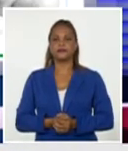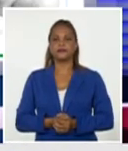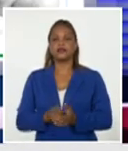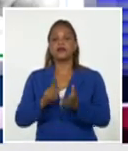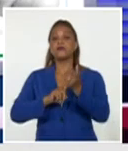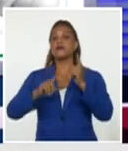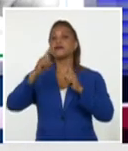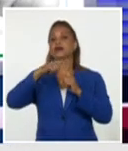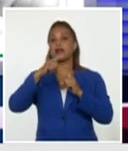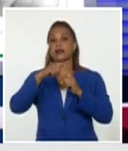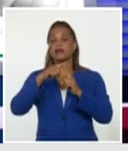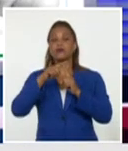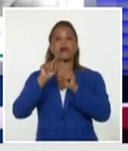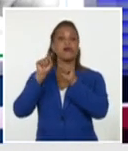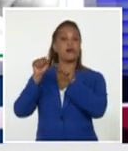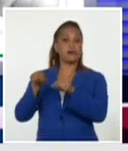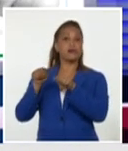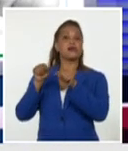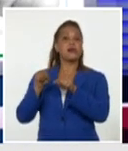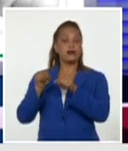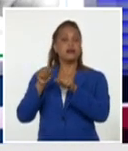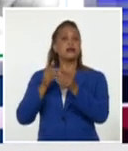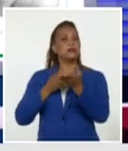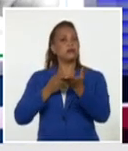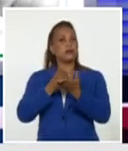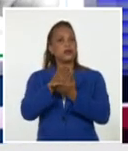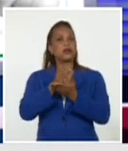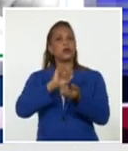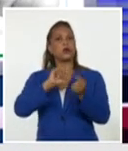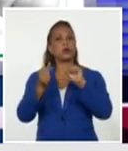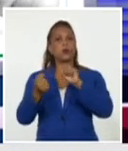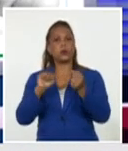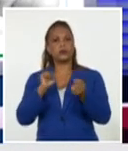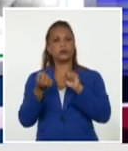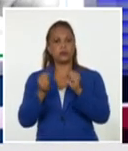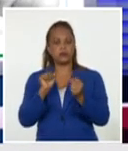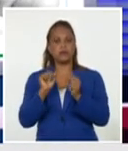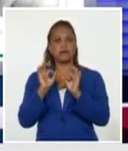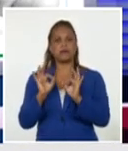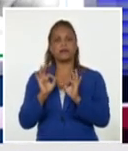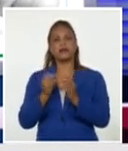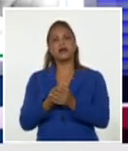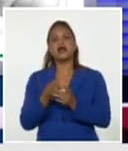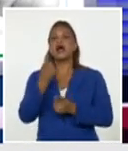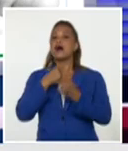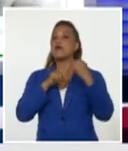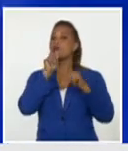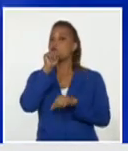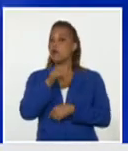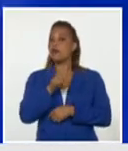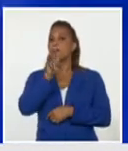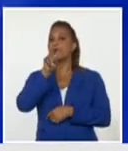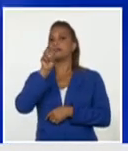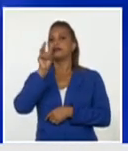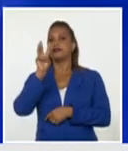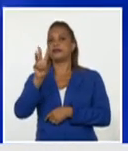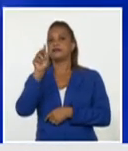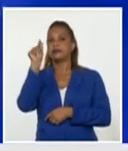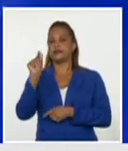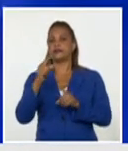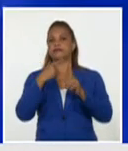sigue siendo un referente en el control de la pandemia en el oriente del país, aunque hoy con 23 casos autóctonos, doctor.